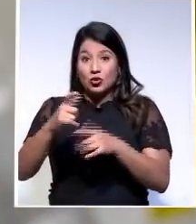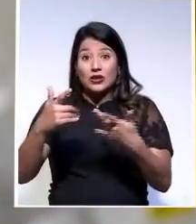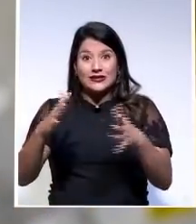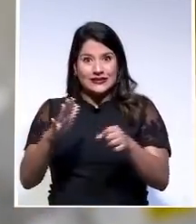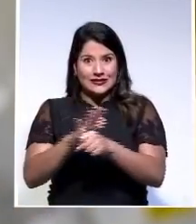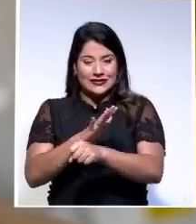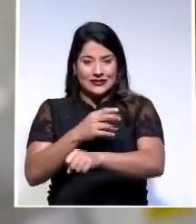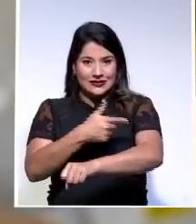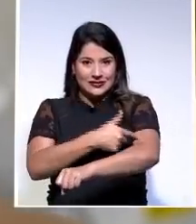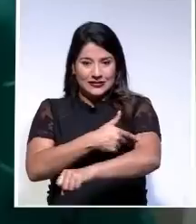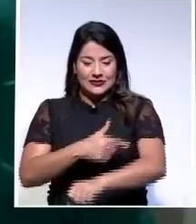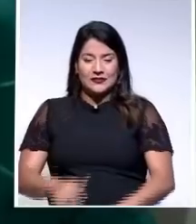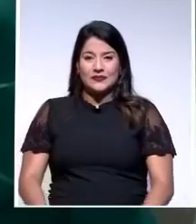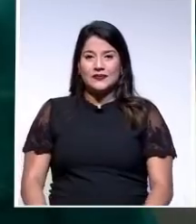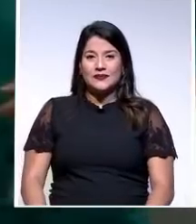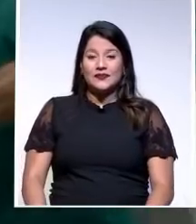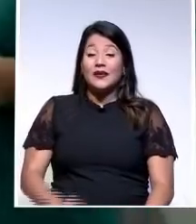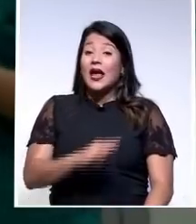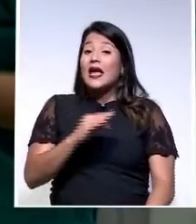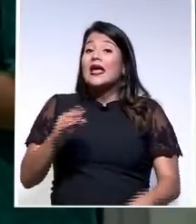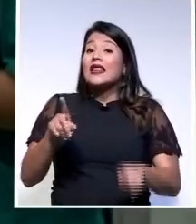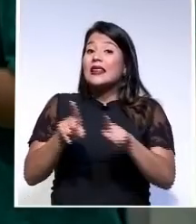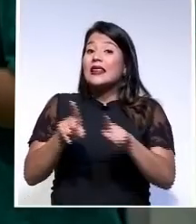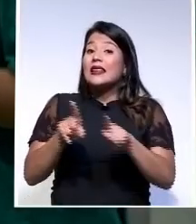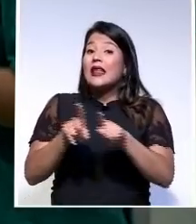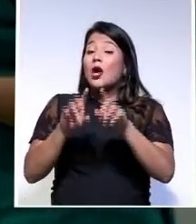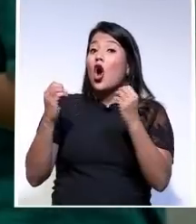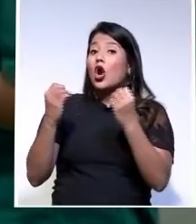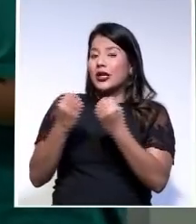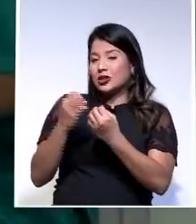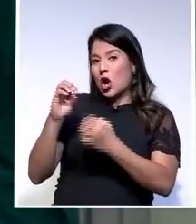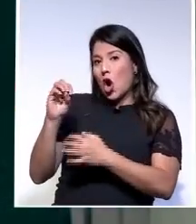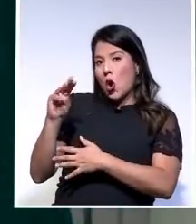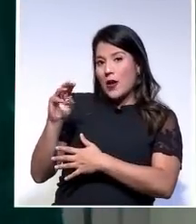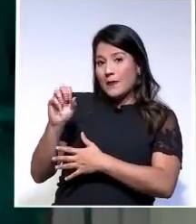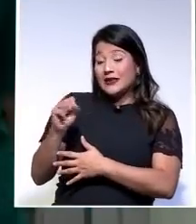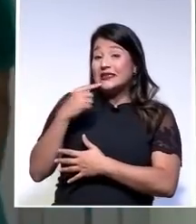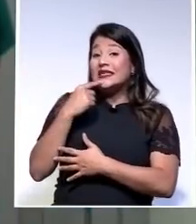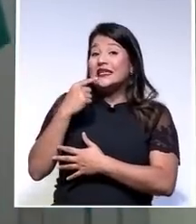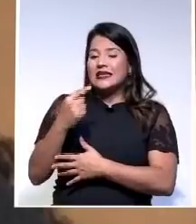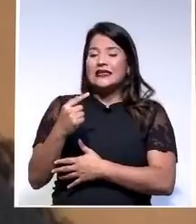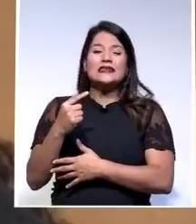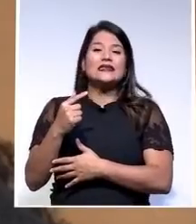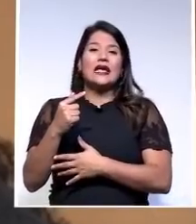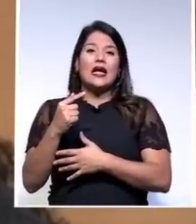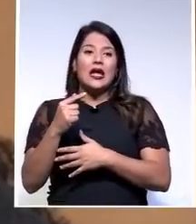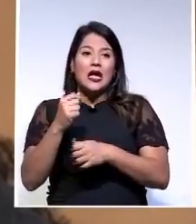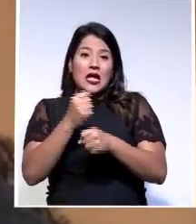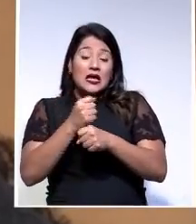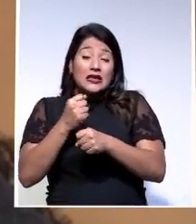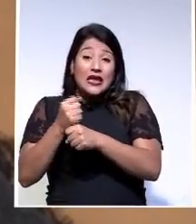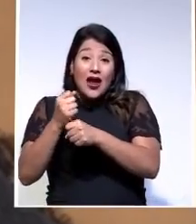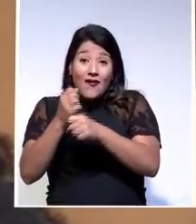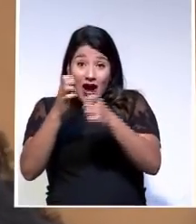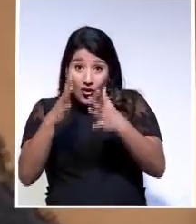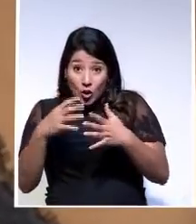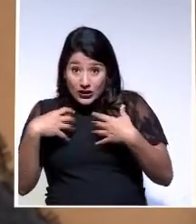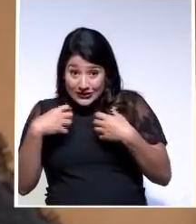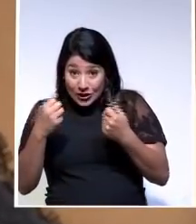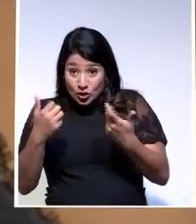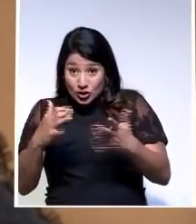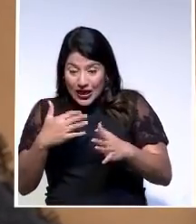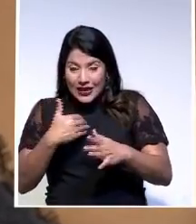totalmente vacunada. Además, el organismo advirtió que 3/4 del personal sanitario en el conjunto de Europa está